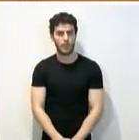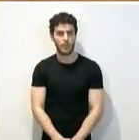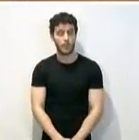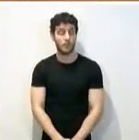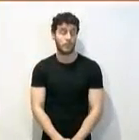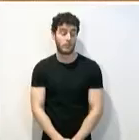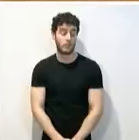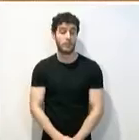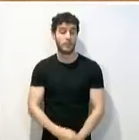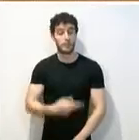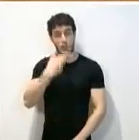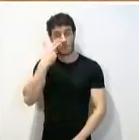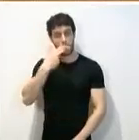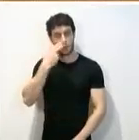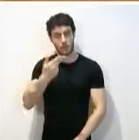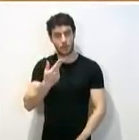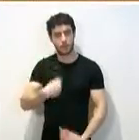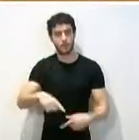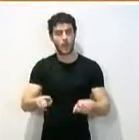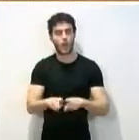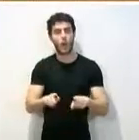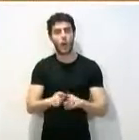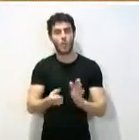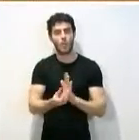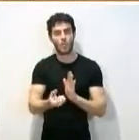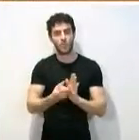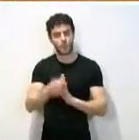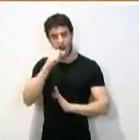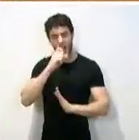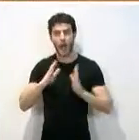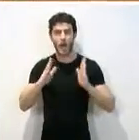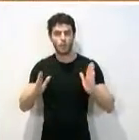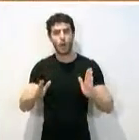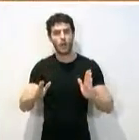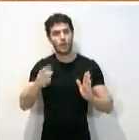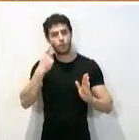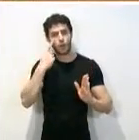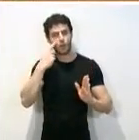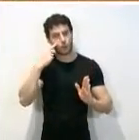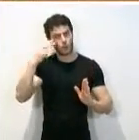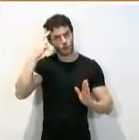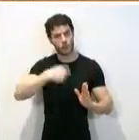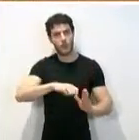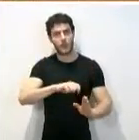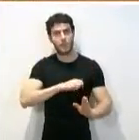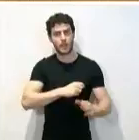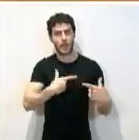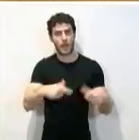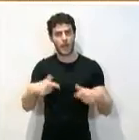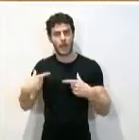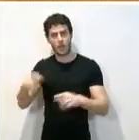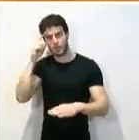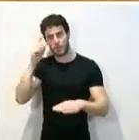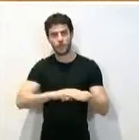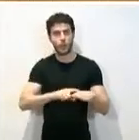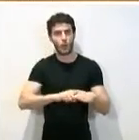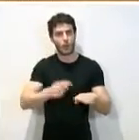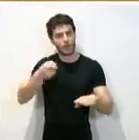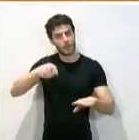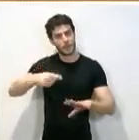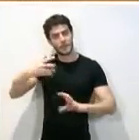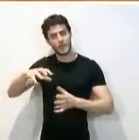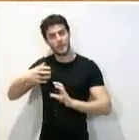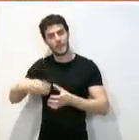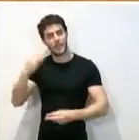Paradójicamente, tal y como apunta en su informe anual el Observatorio del Suicidio en España, desde varios ámbitos de la psicología clínica y la psiquiatría se esperaba